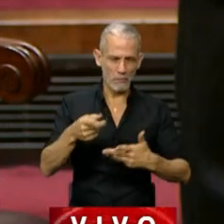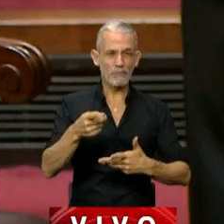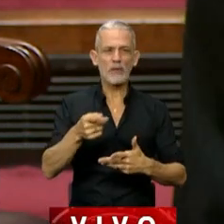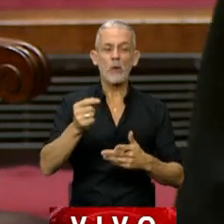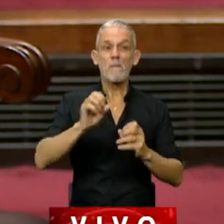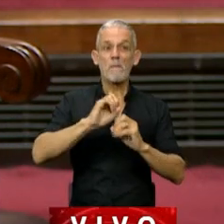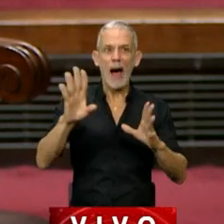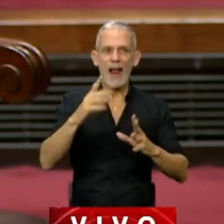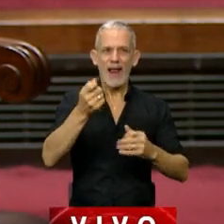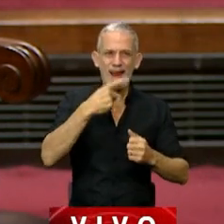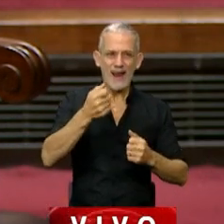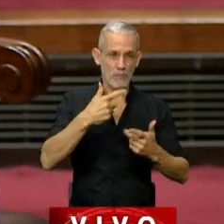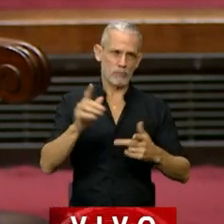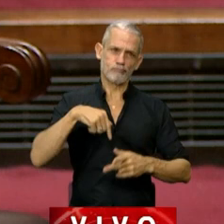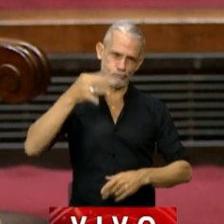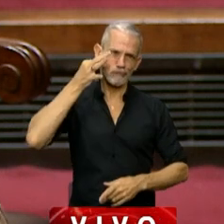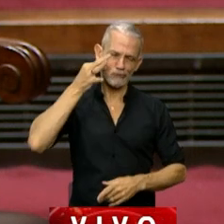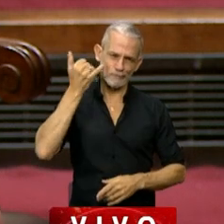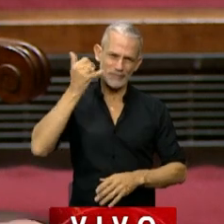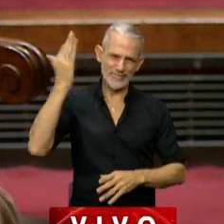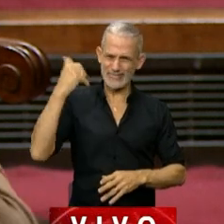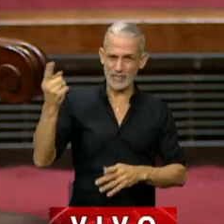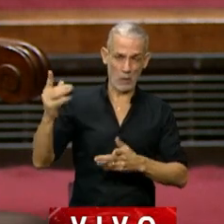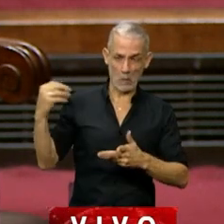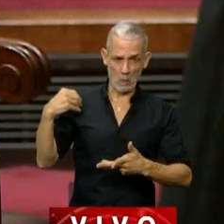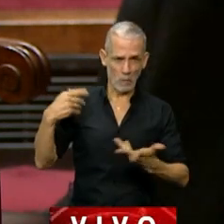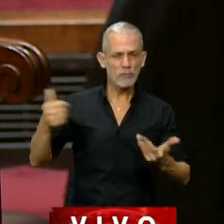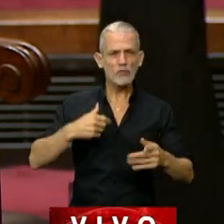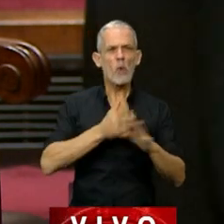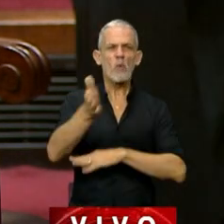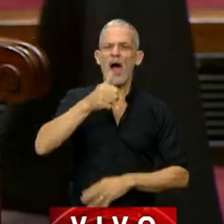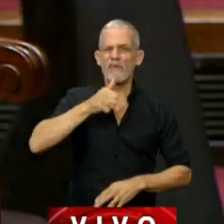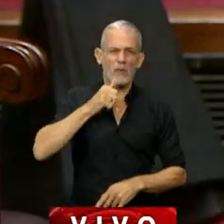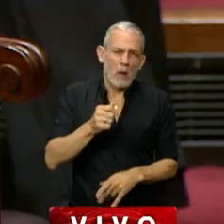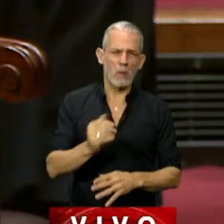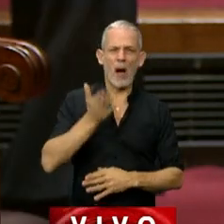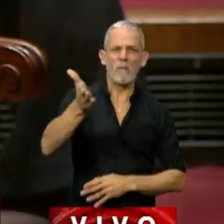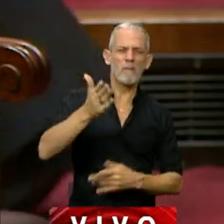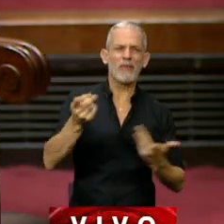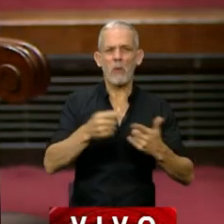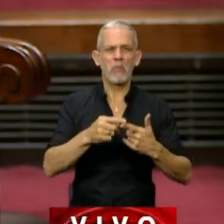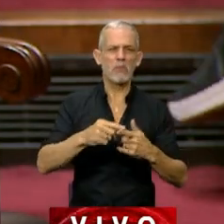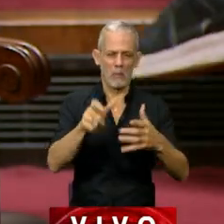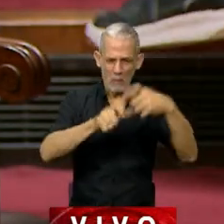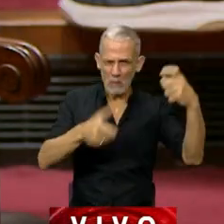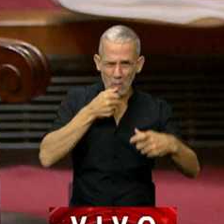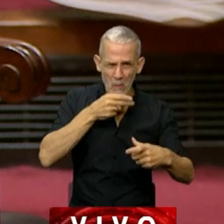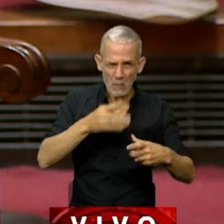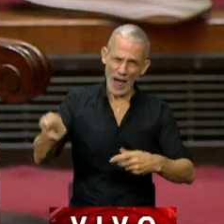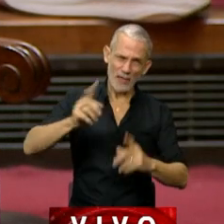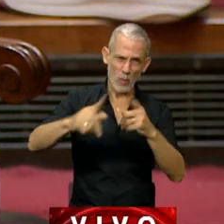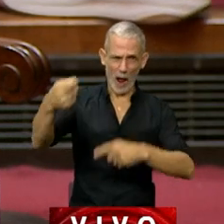Una mala dispensación, todos somos testigos, recién alguien me decía por acá, yo voy a la farmacia y pido un antibiótico y me lo dan sin receta.